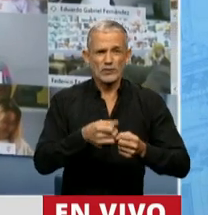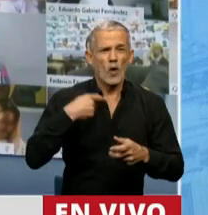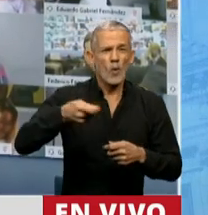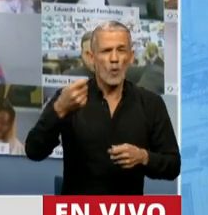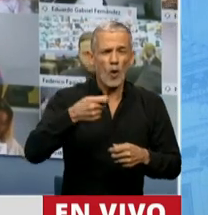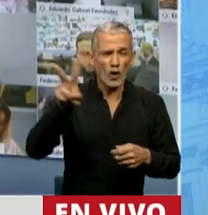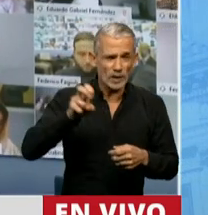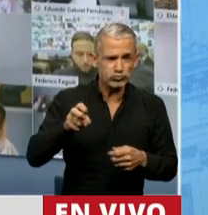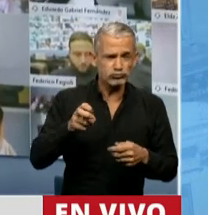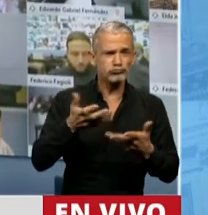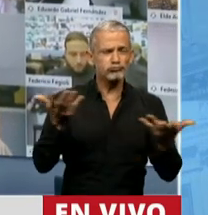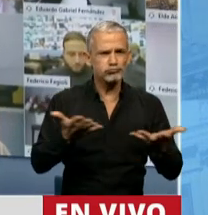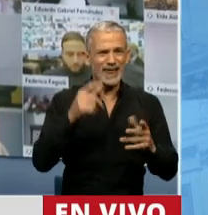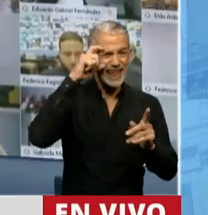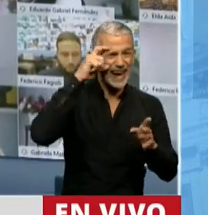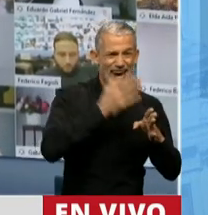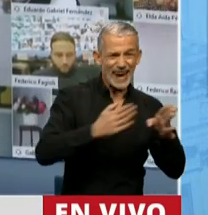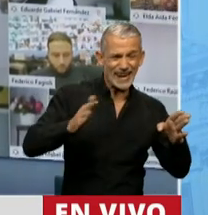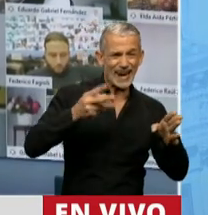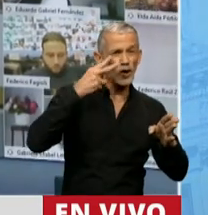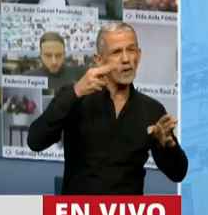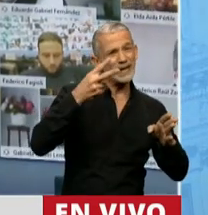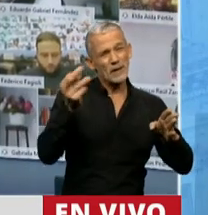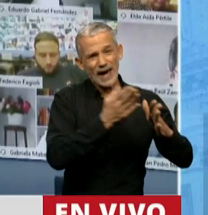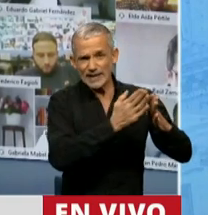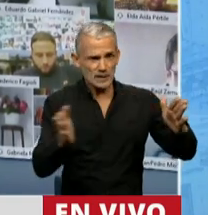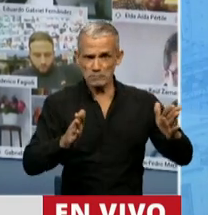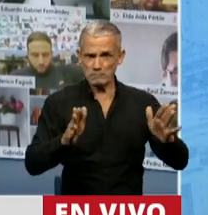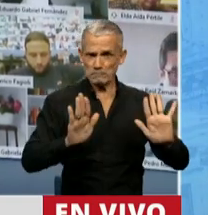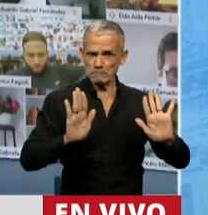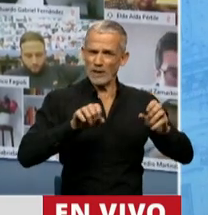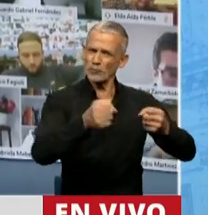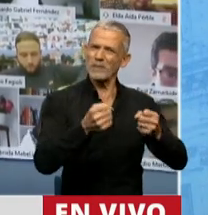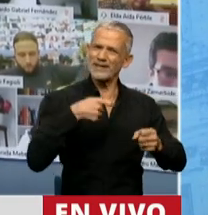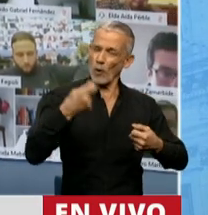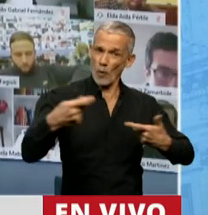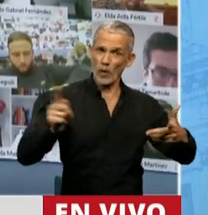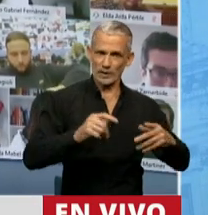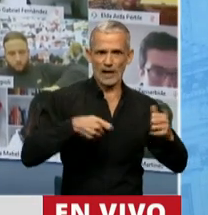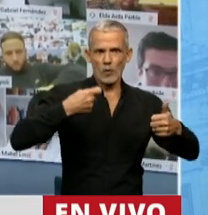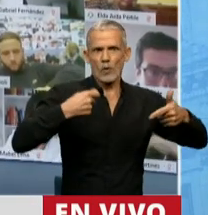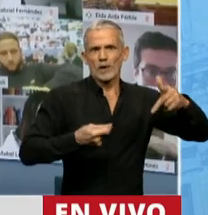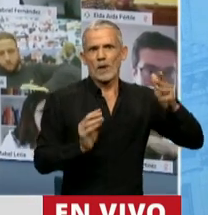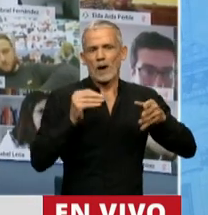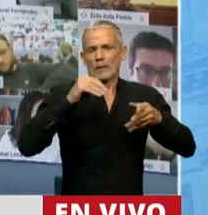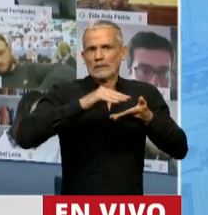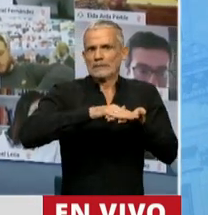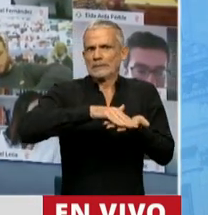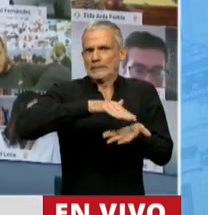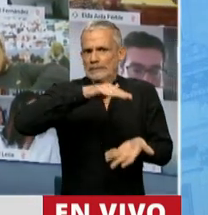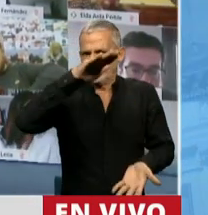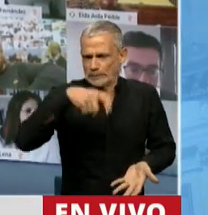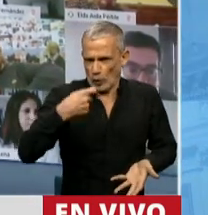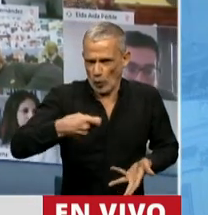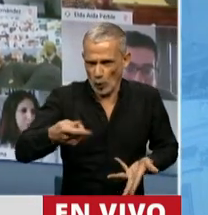cuotas desde enero del 2020, es decir, que se han acumulado una cantidad de